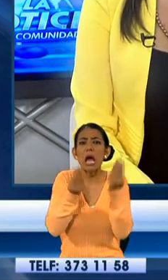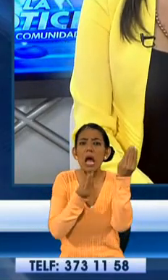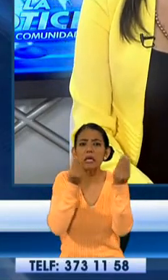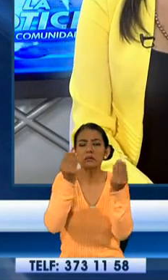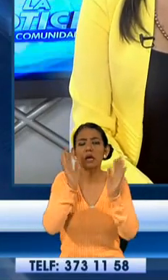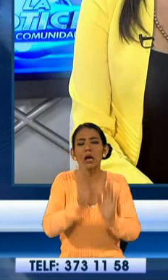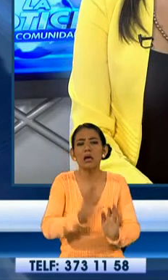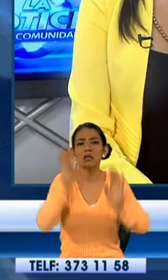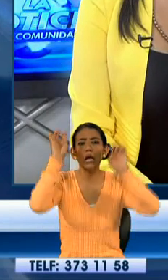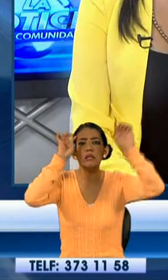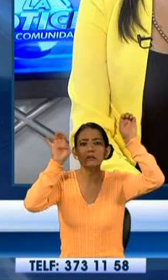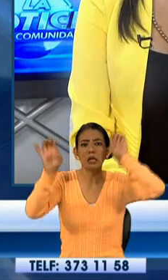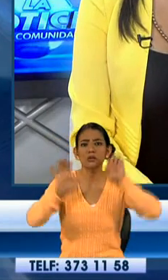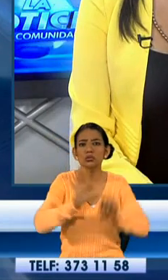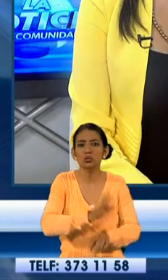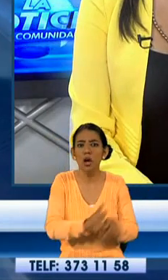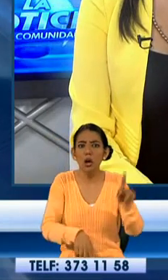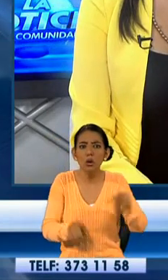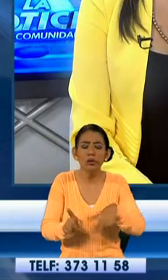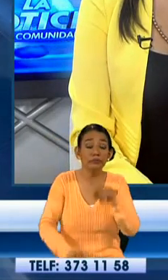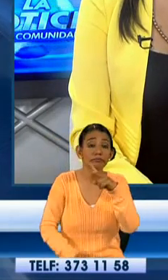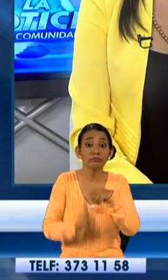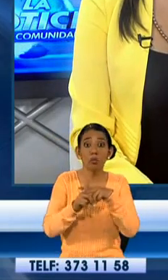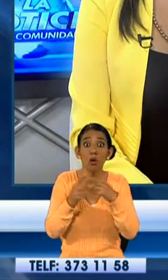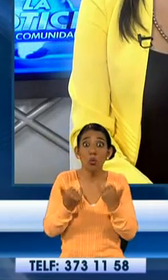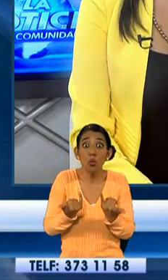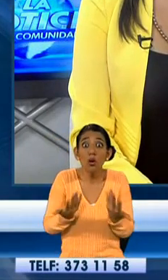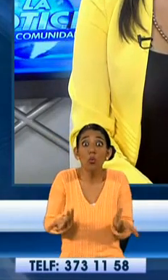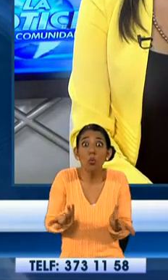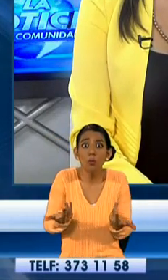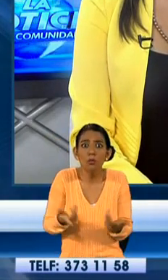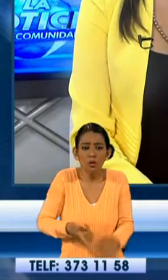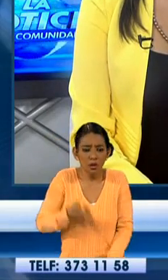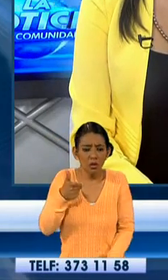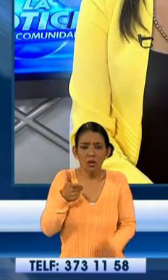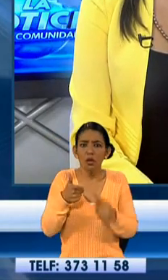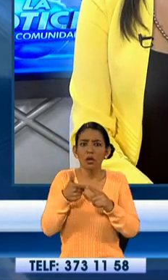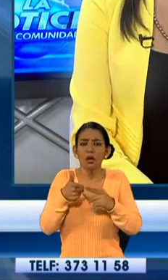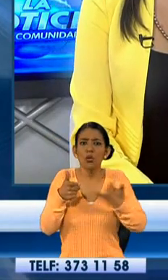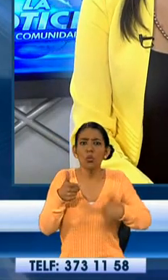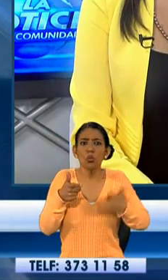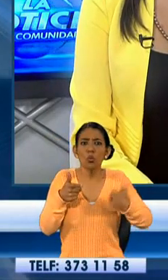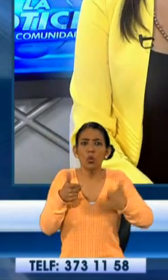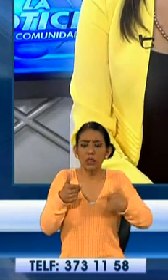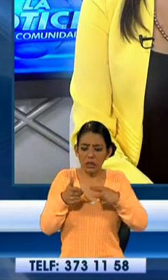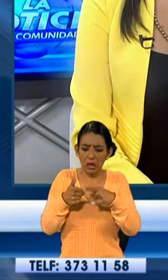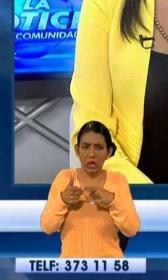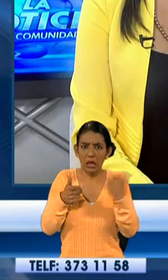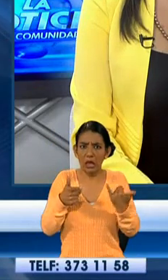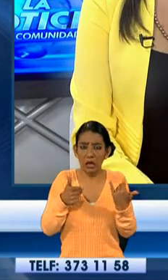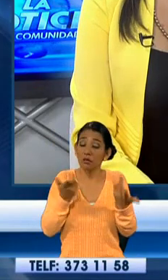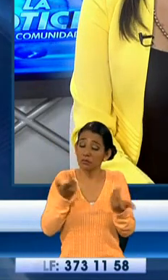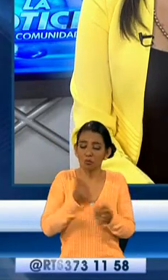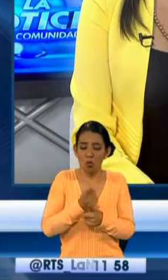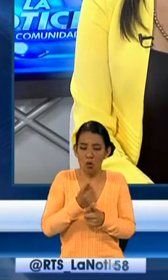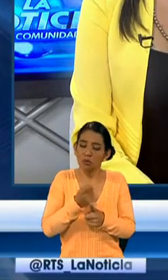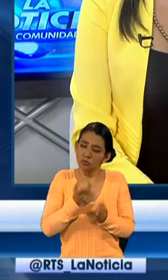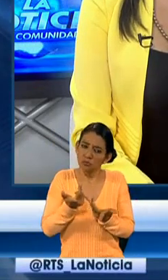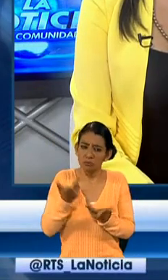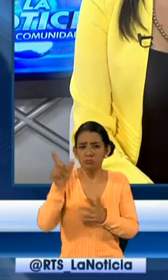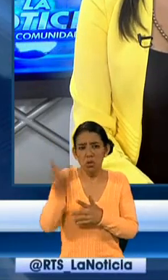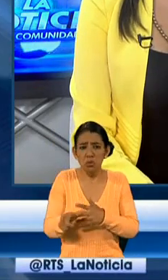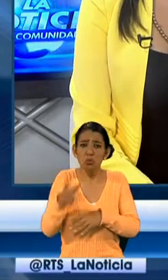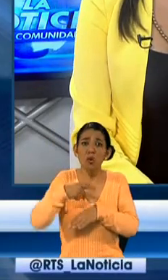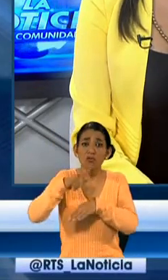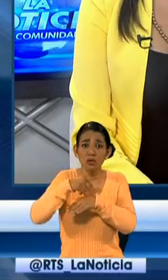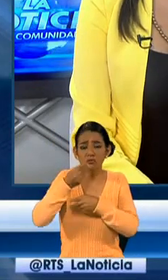nos sorprenden. Ahora incluso lo hacen con armas de juguete. Y para eso los expertos nos van a dar algunos tips importantes para